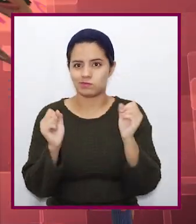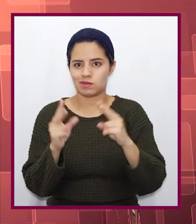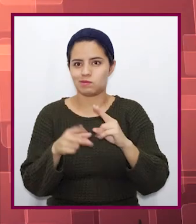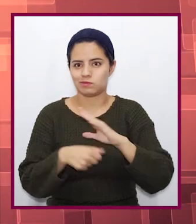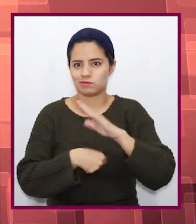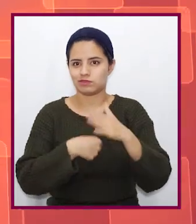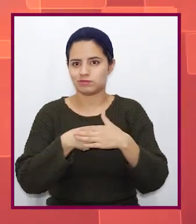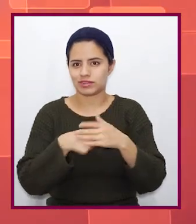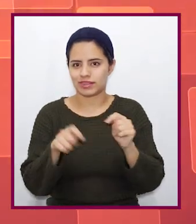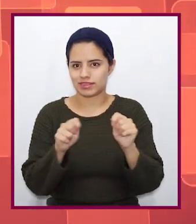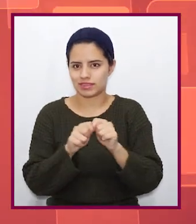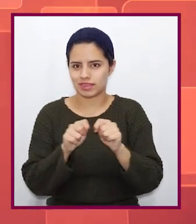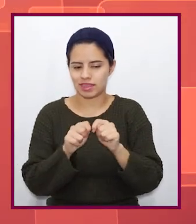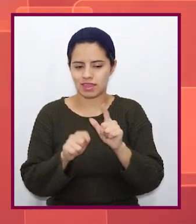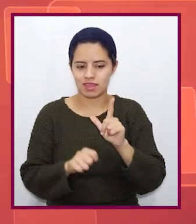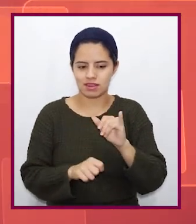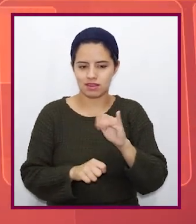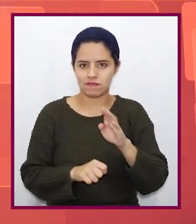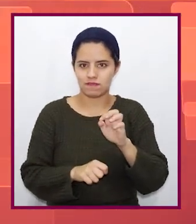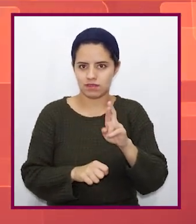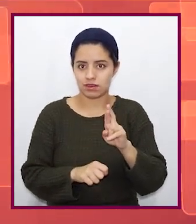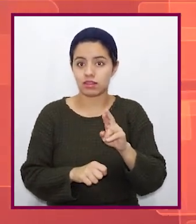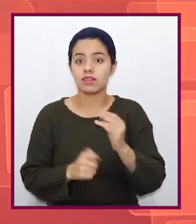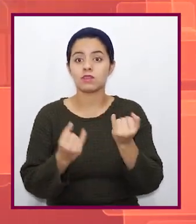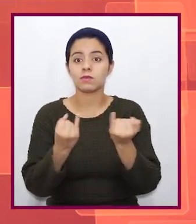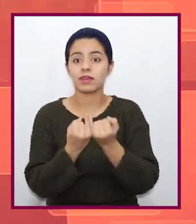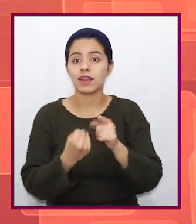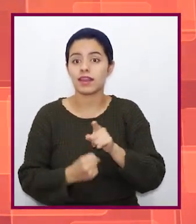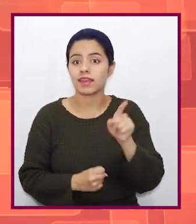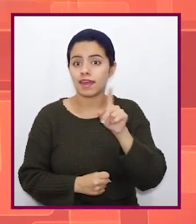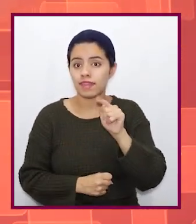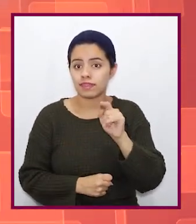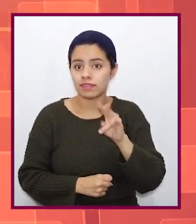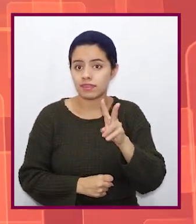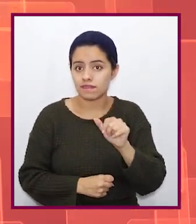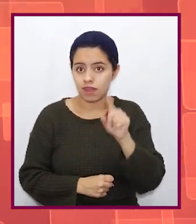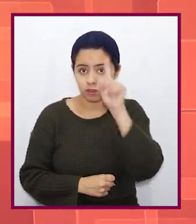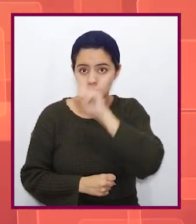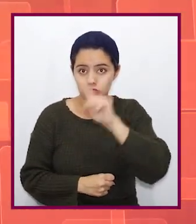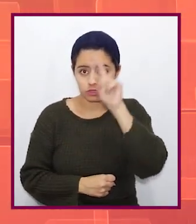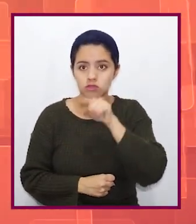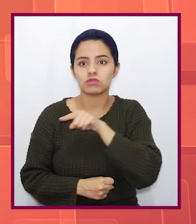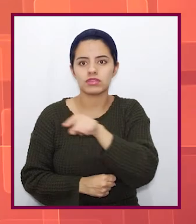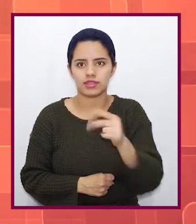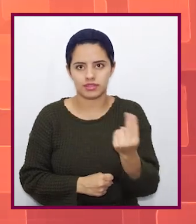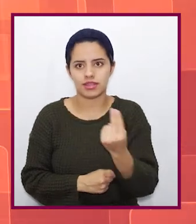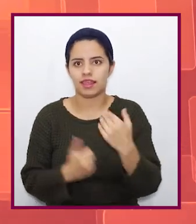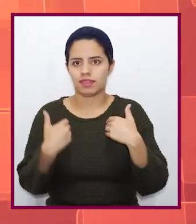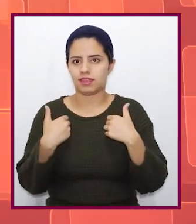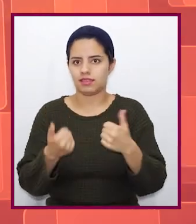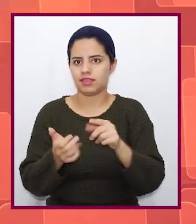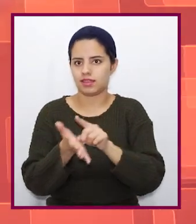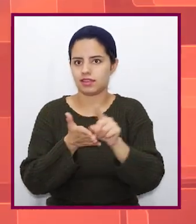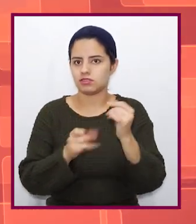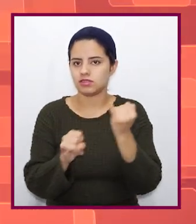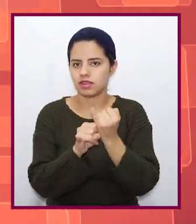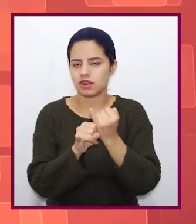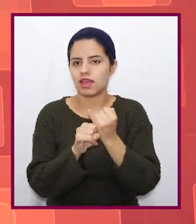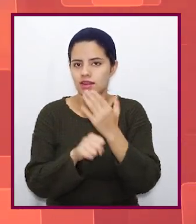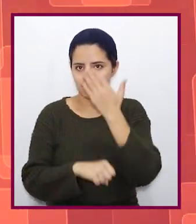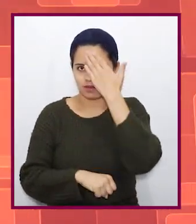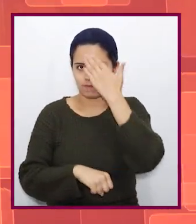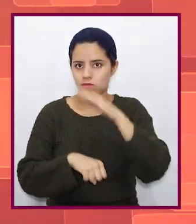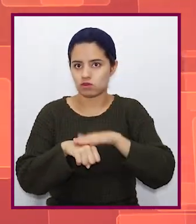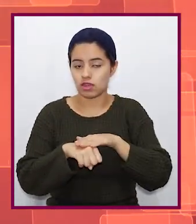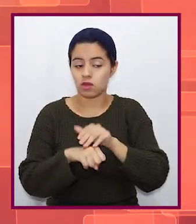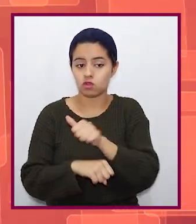Liber. Y no te olvides de los consejos que nos dio Tiva para defender nuestros derechos digitales en redes sociales y para no afectar los